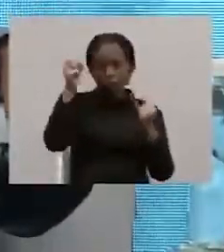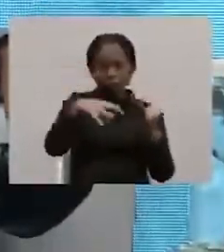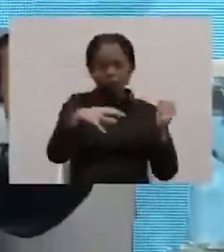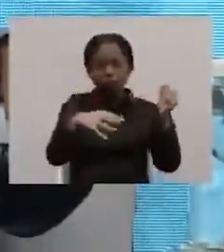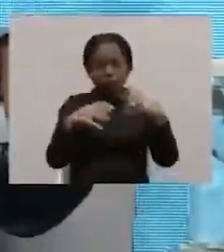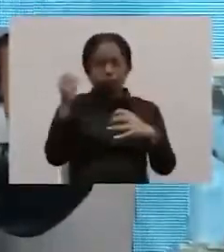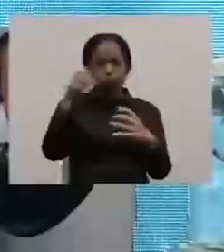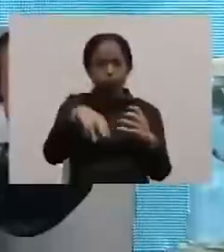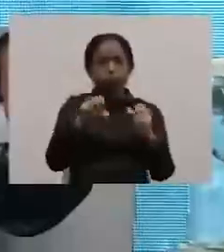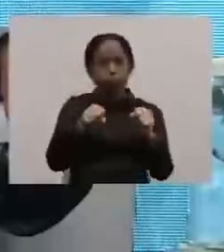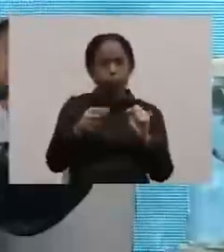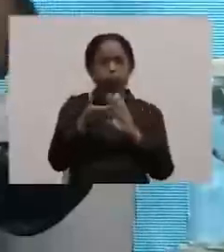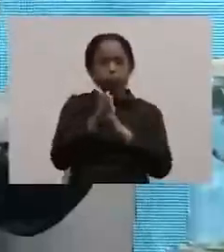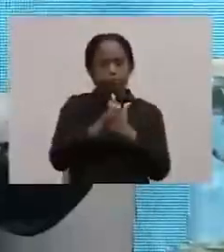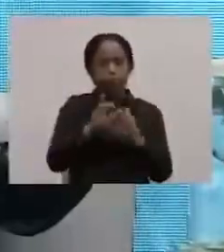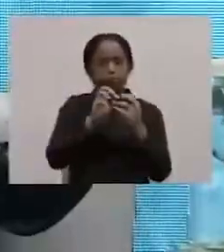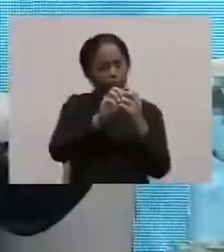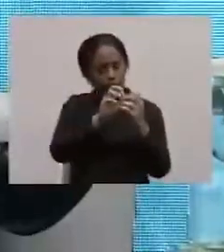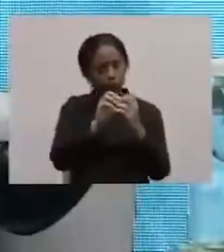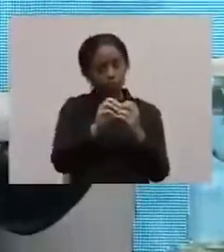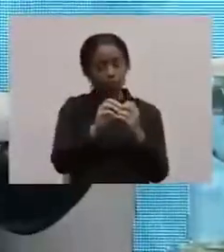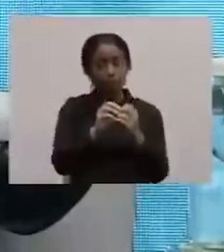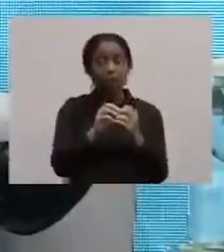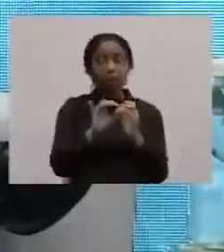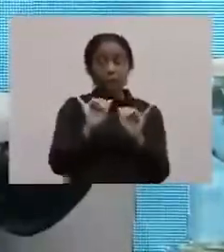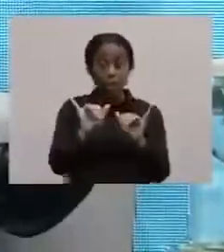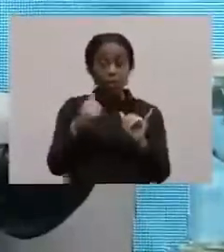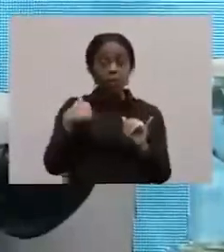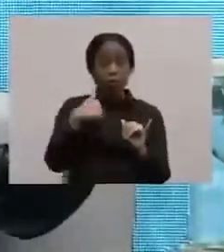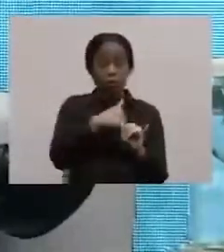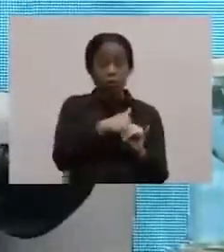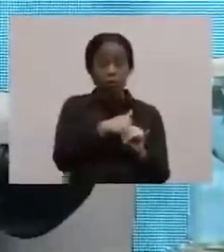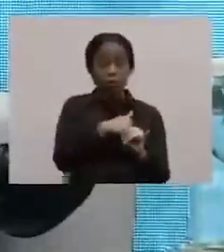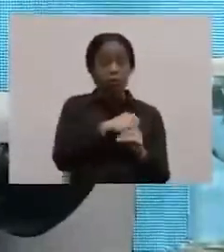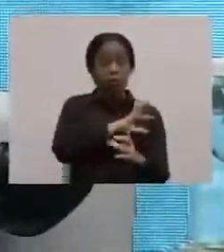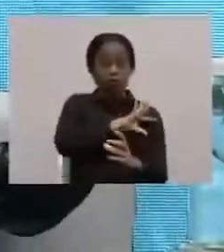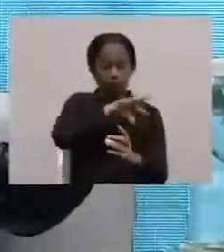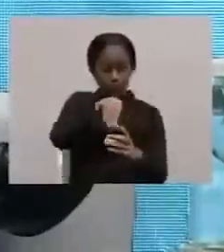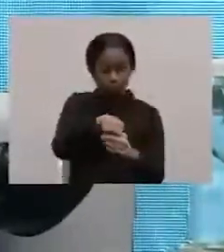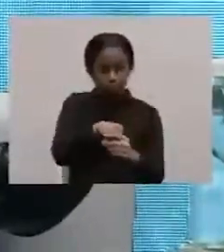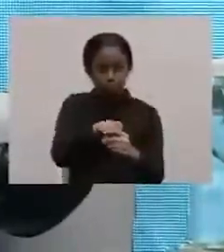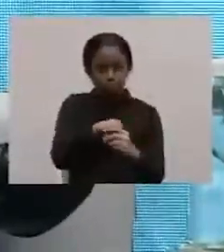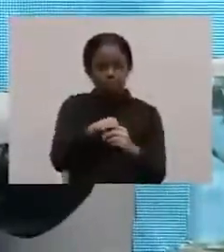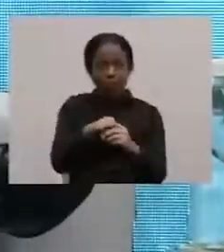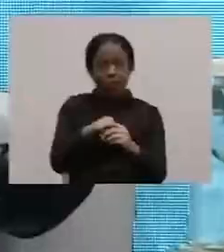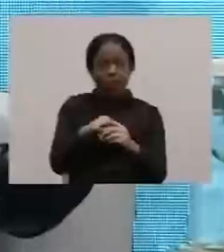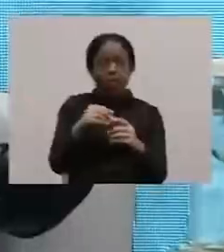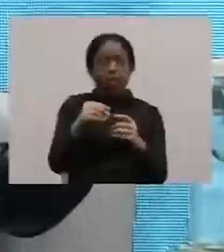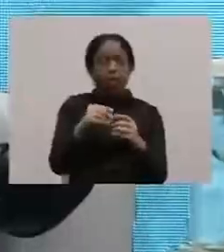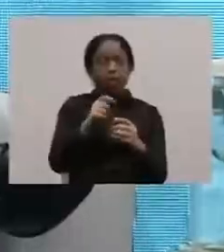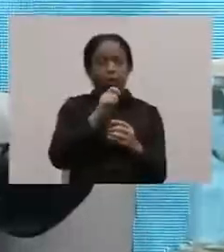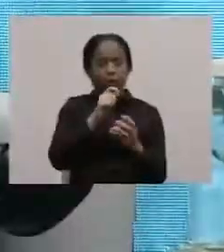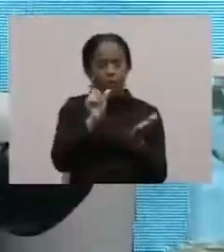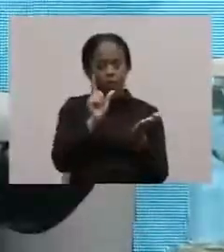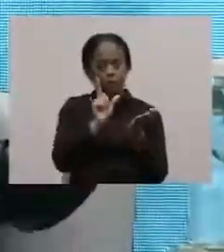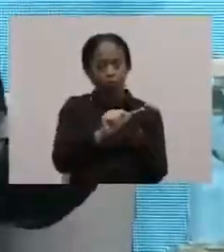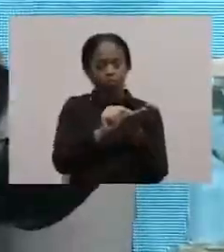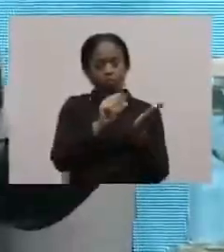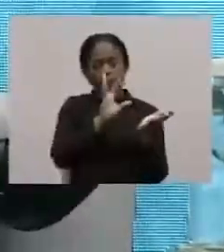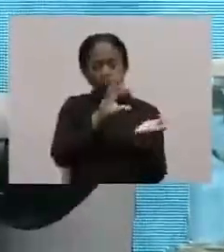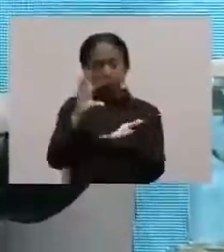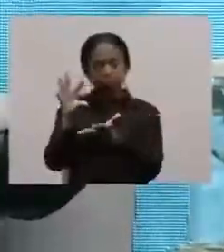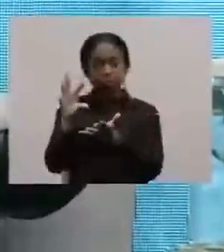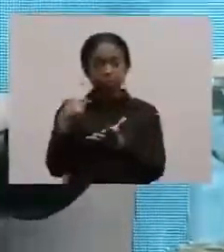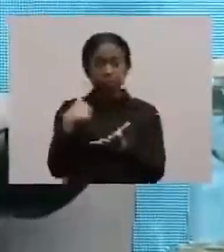Porque, y ahí viene el rol de nosotros, los medios de comunicación, y los que tenemos posiciones de dirección, tenemos una